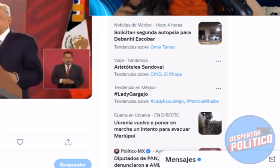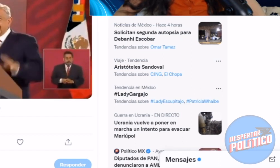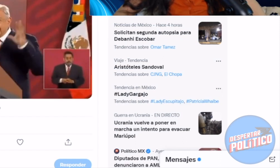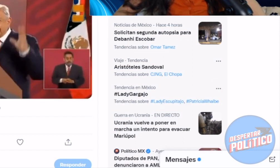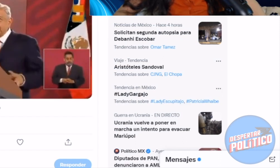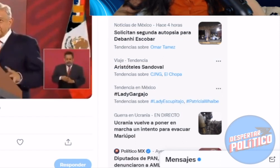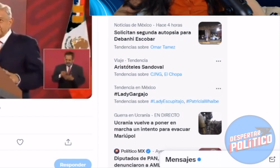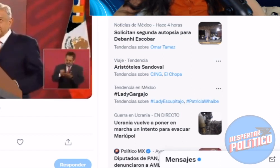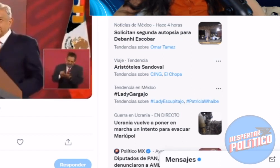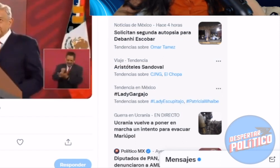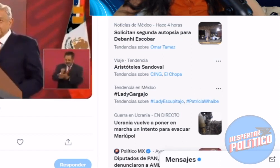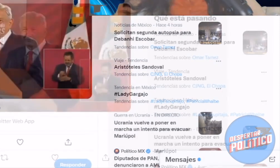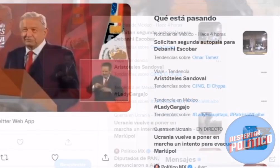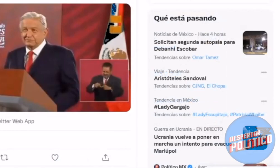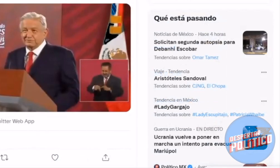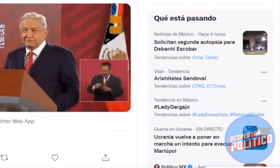decidir de que el litio